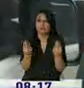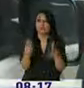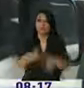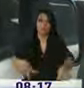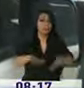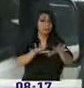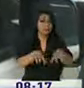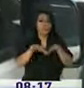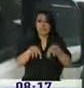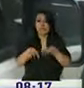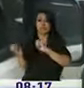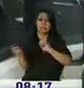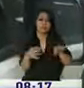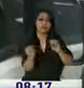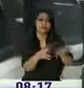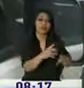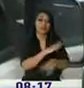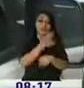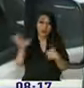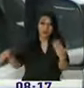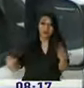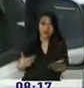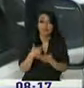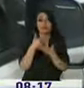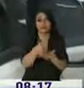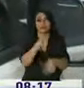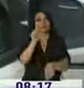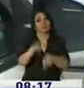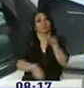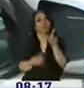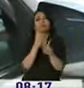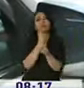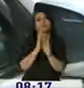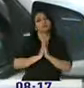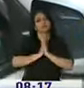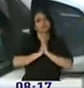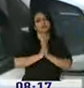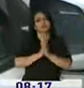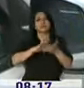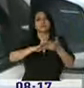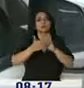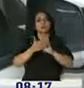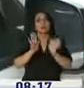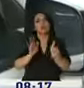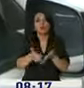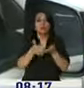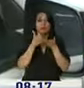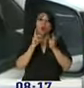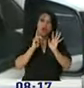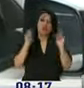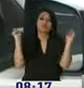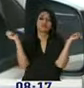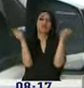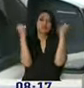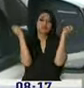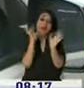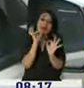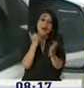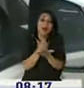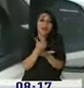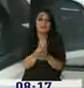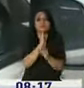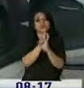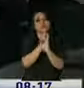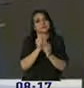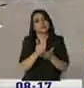perrito abandonado, entonces sí quisiéramos hacer un llamado a la comunidad y a alguna fundación o alguna institución que nos pueda ayudar con